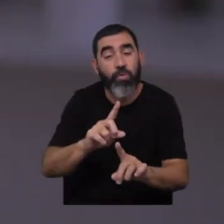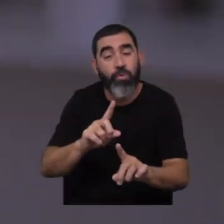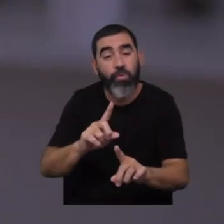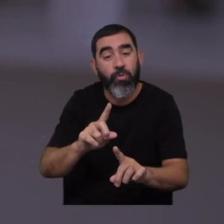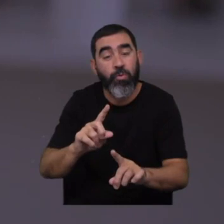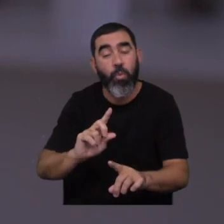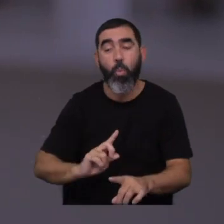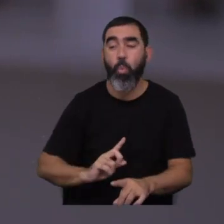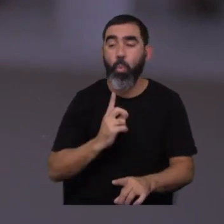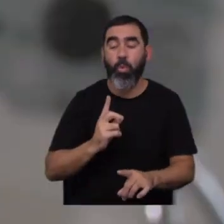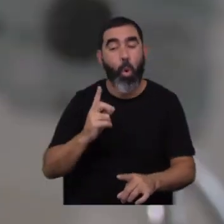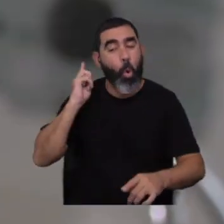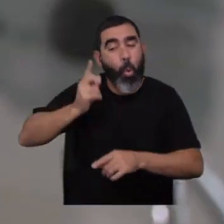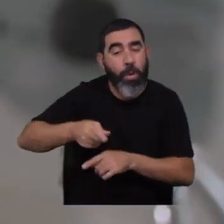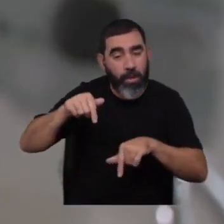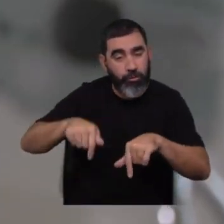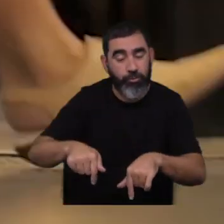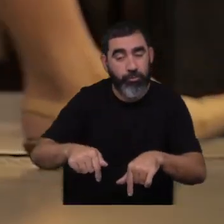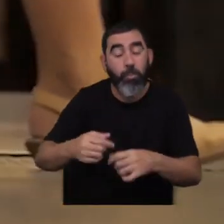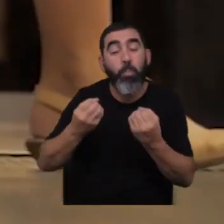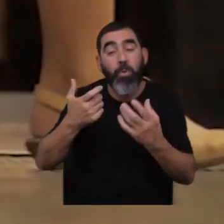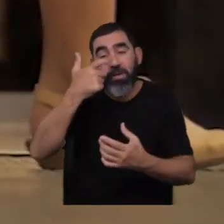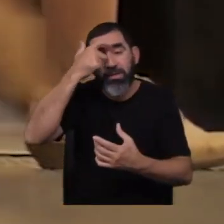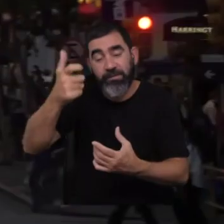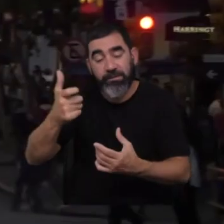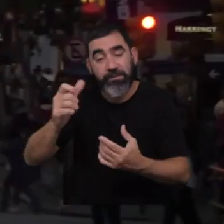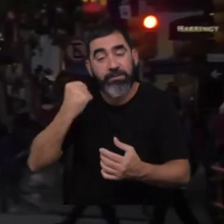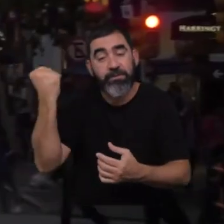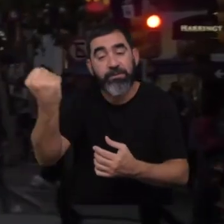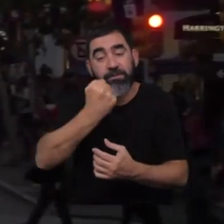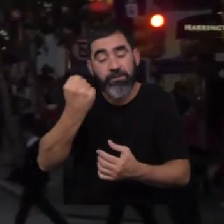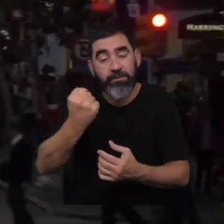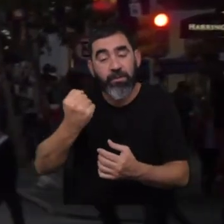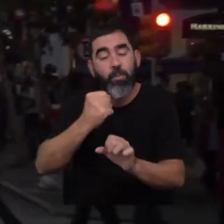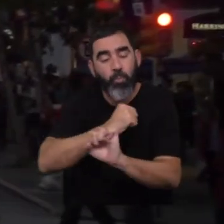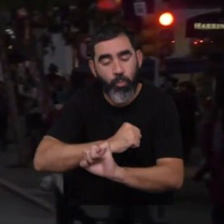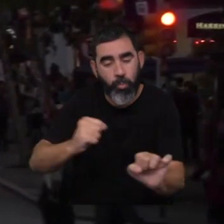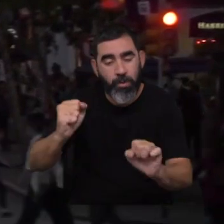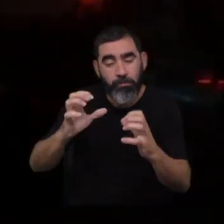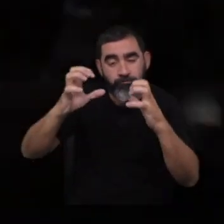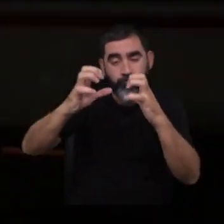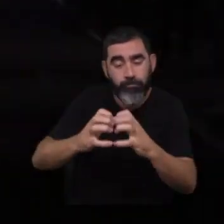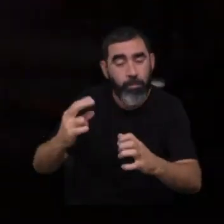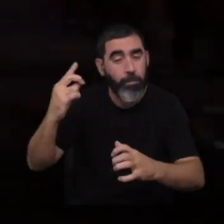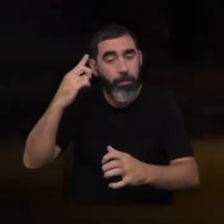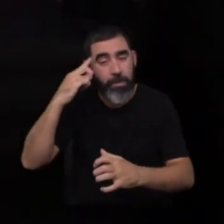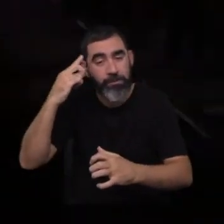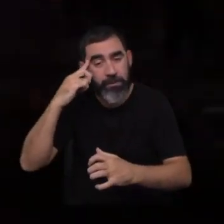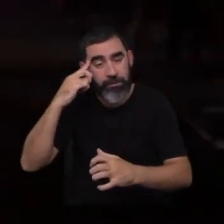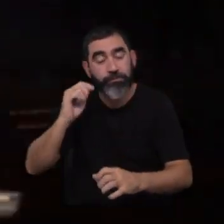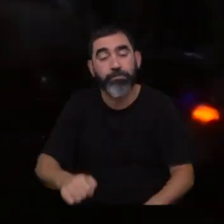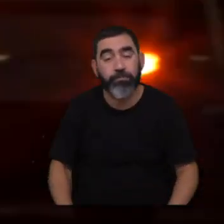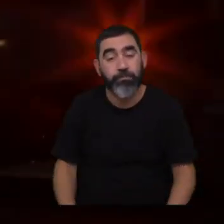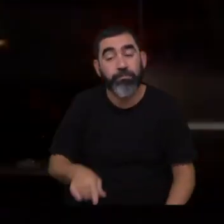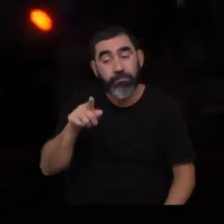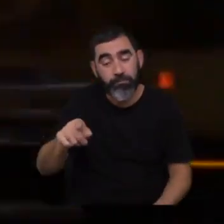es una obligación. Porque la ciencia, sobre todo, es lo que puede hacer cerebros pensantes. Eso es